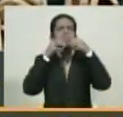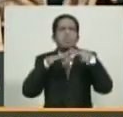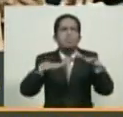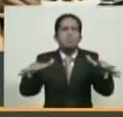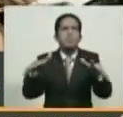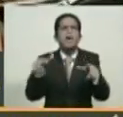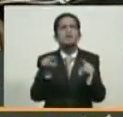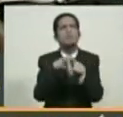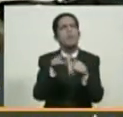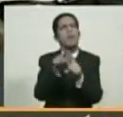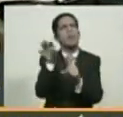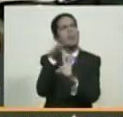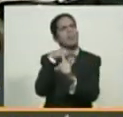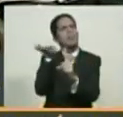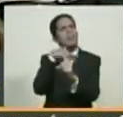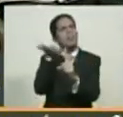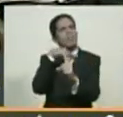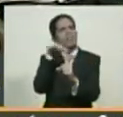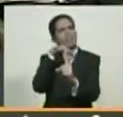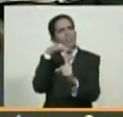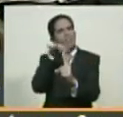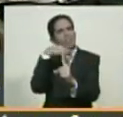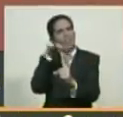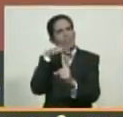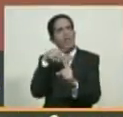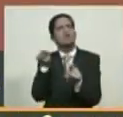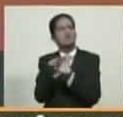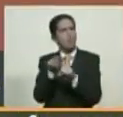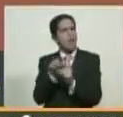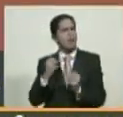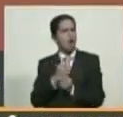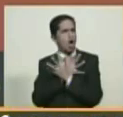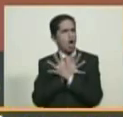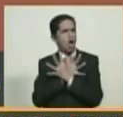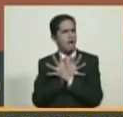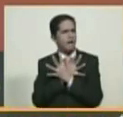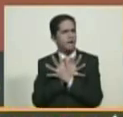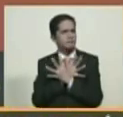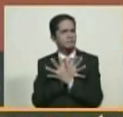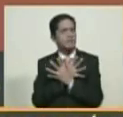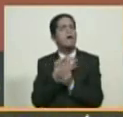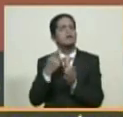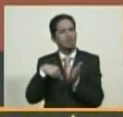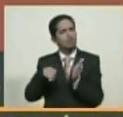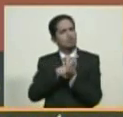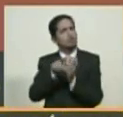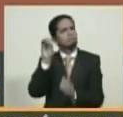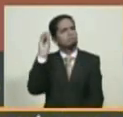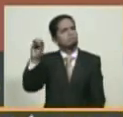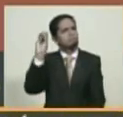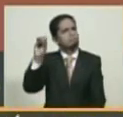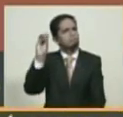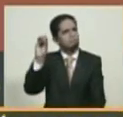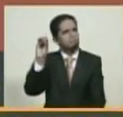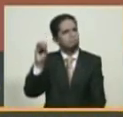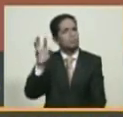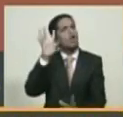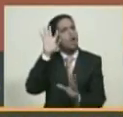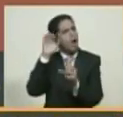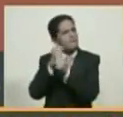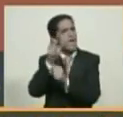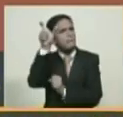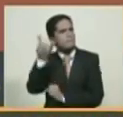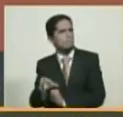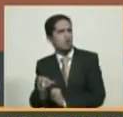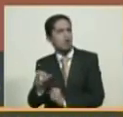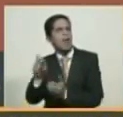la OEA en el seno de la Organización de las Naciones Unidas. Y como se lo repetimos a él, nosotros confiamos en el secretario general